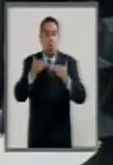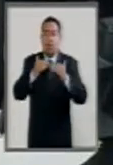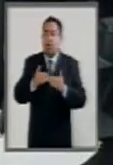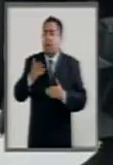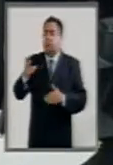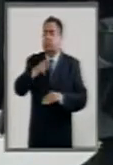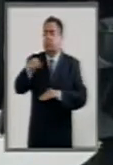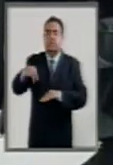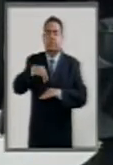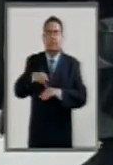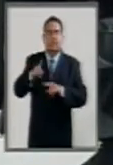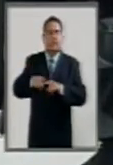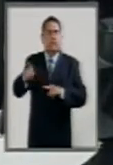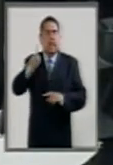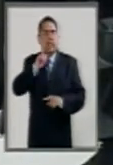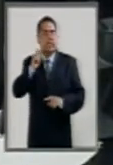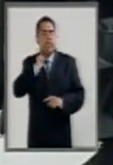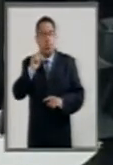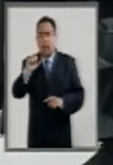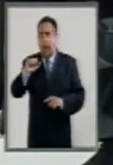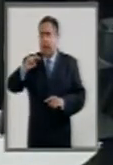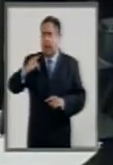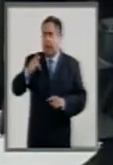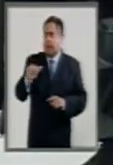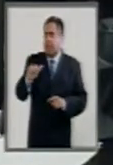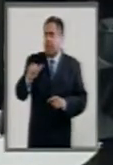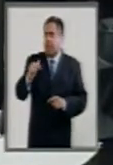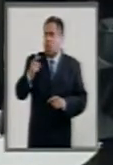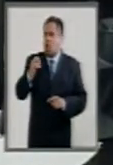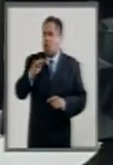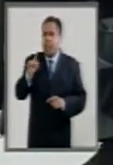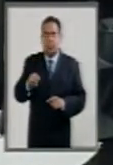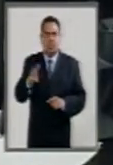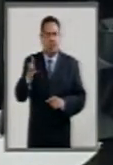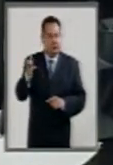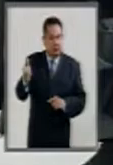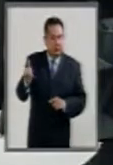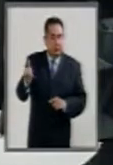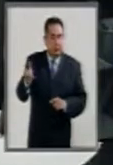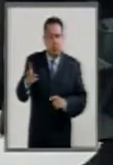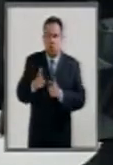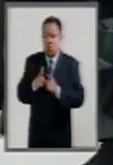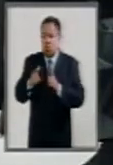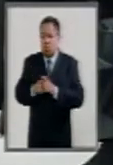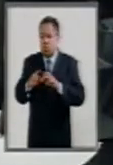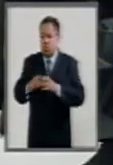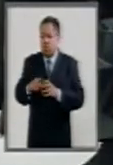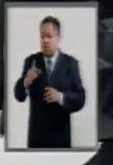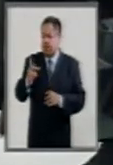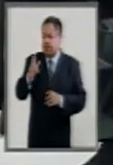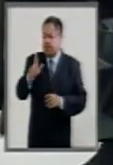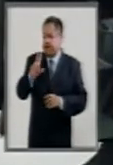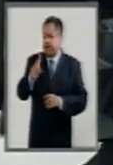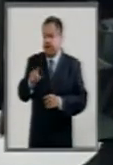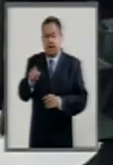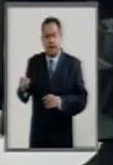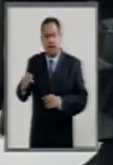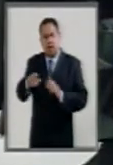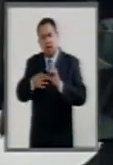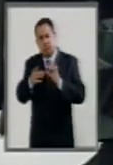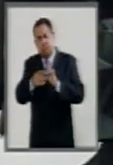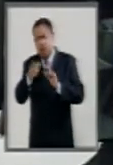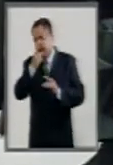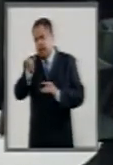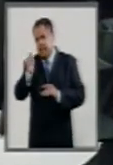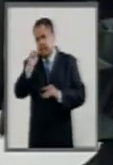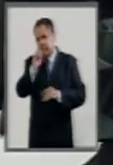Escucho de la tribuna la senadora Angélica de la Peña Gómez, del Grupo Parlamentario del Partido de la Revolución Democrática, para hablar a